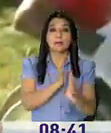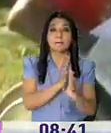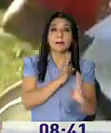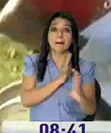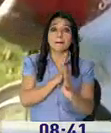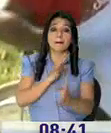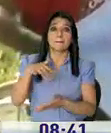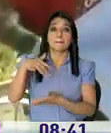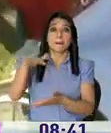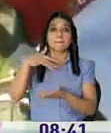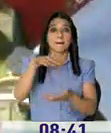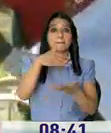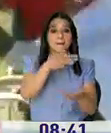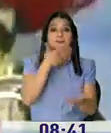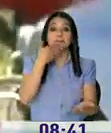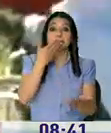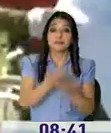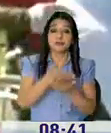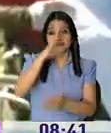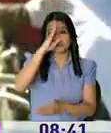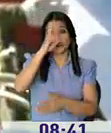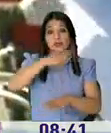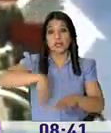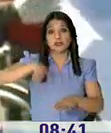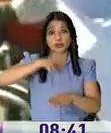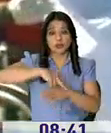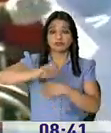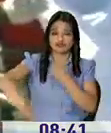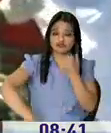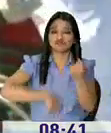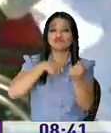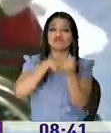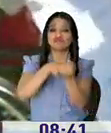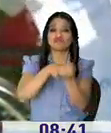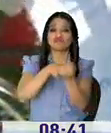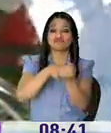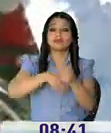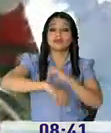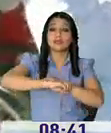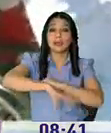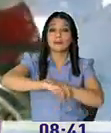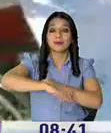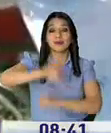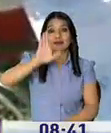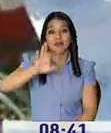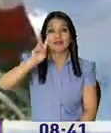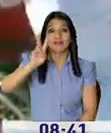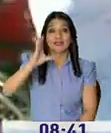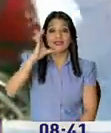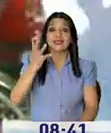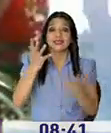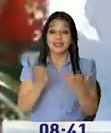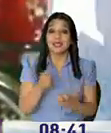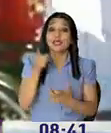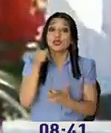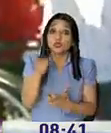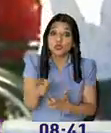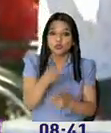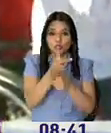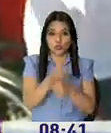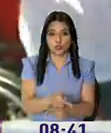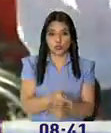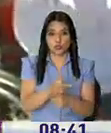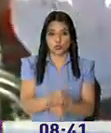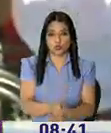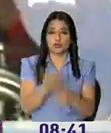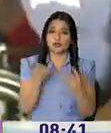gracias también a la Policía Nacional que se ha sumado a esta, que es la campaña de TVC Te Quiere a Salvo. Estamos pasando una